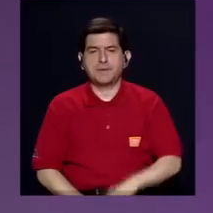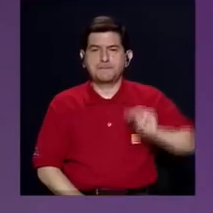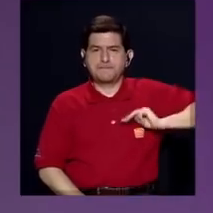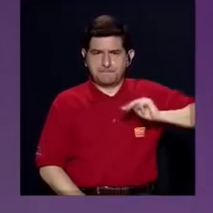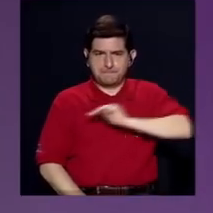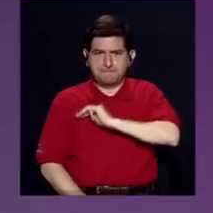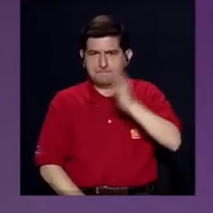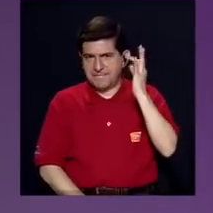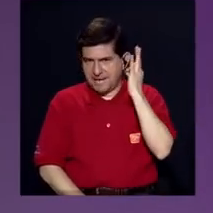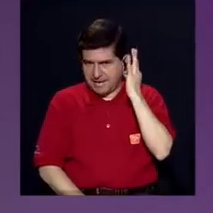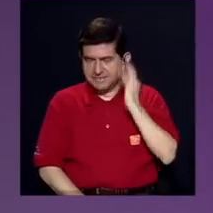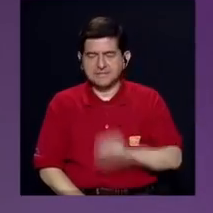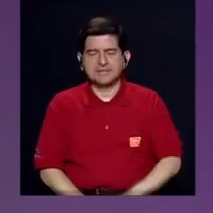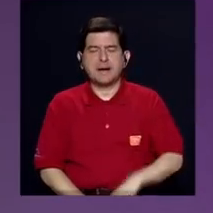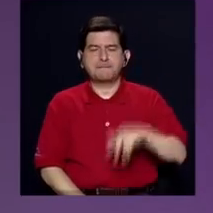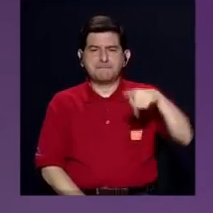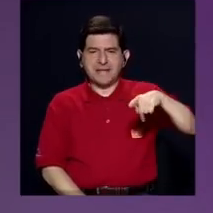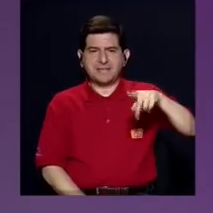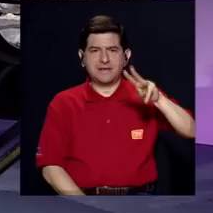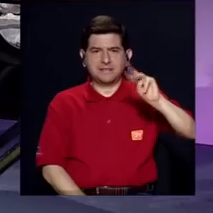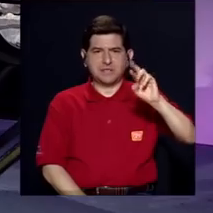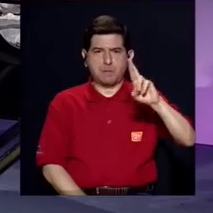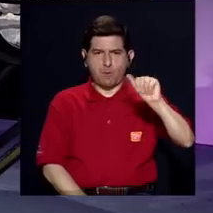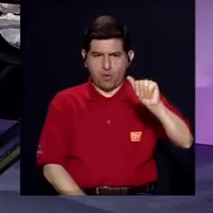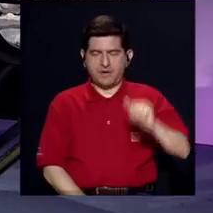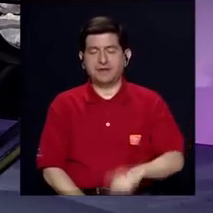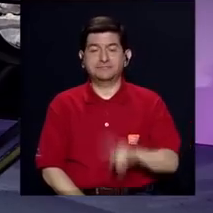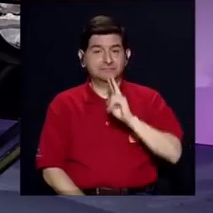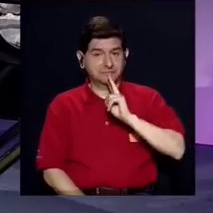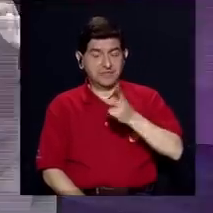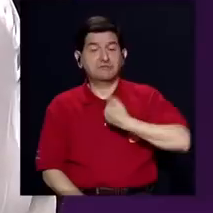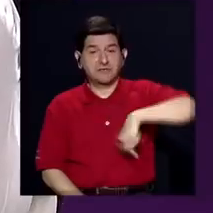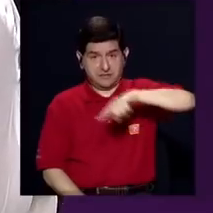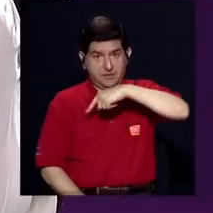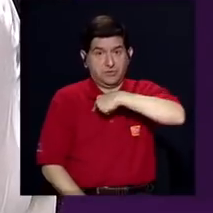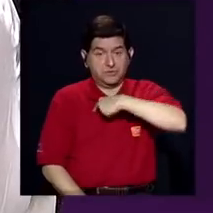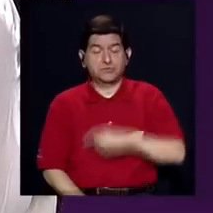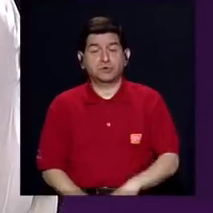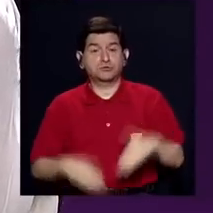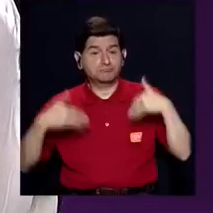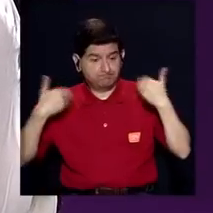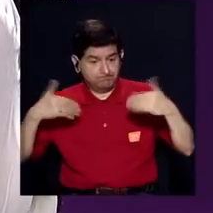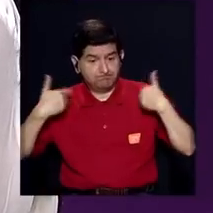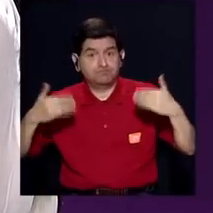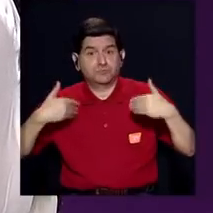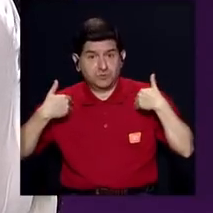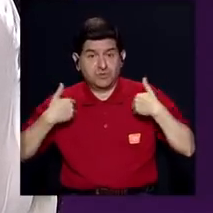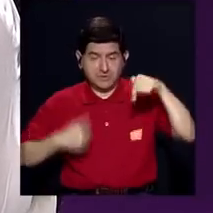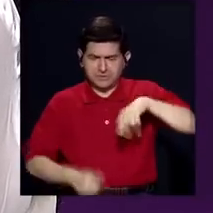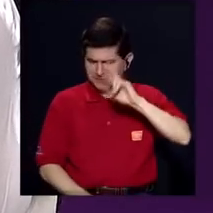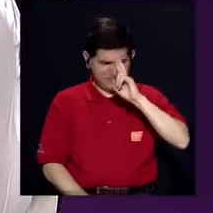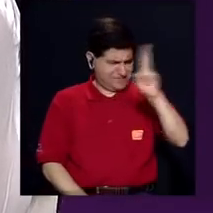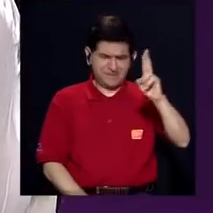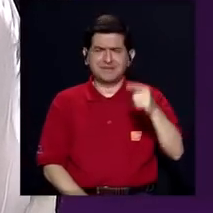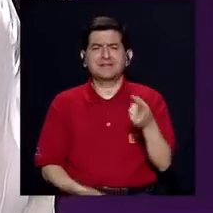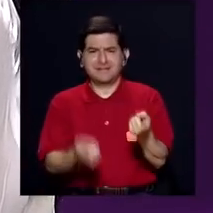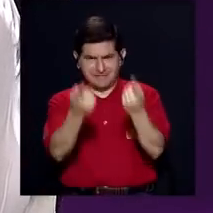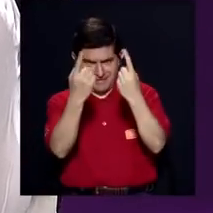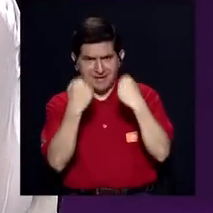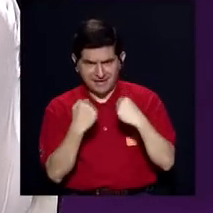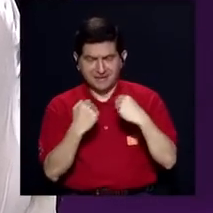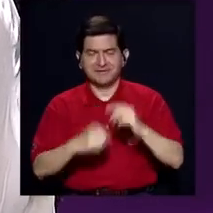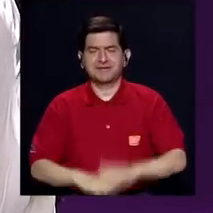ministra que doña patricia mora estamos realmente muy muy contentos en reverencias de contar con su